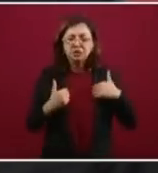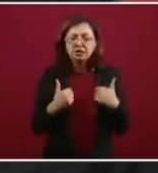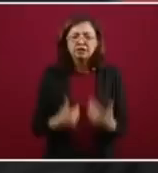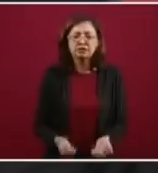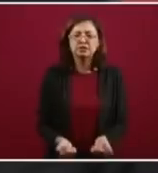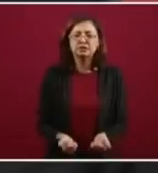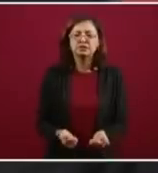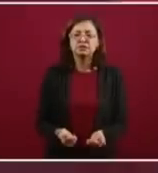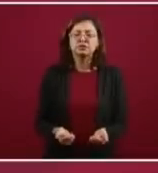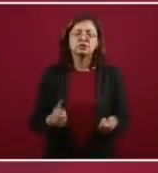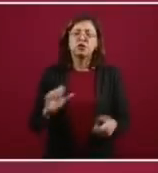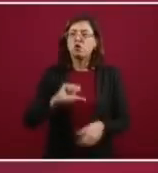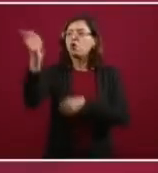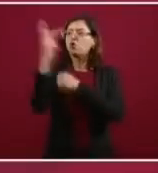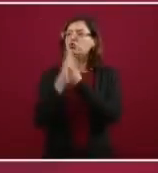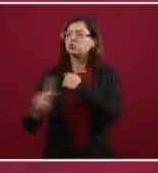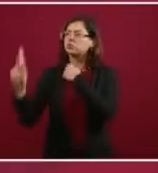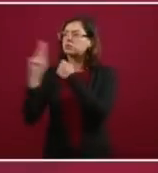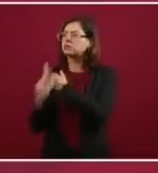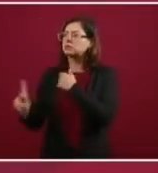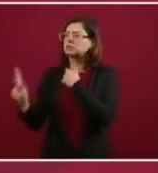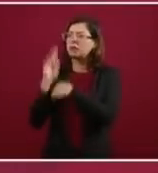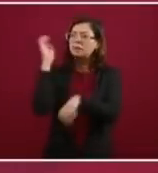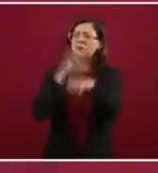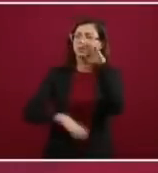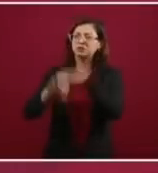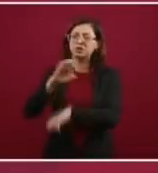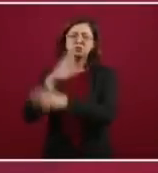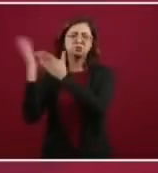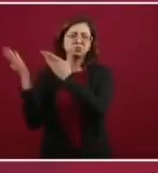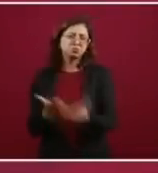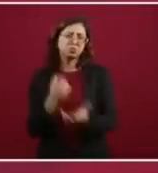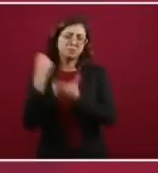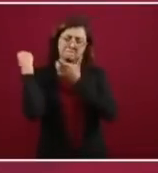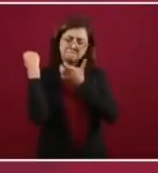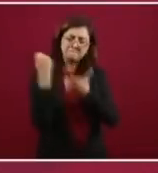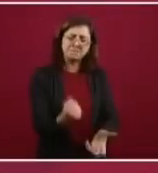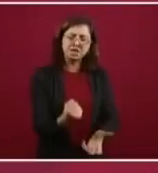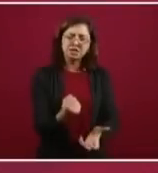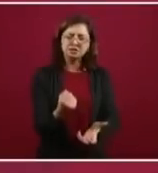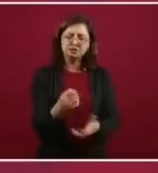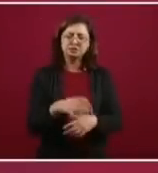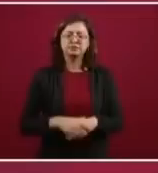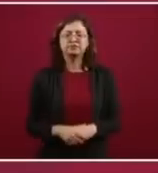vienen a México a invertir. Y la prueba